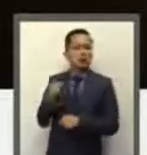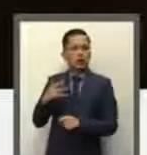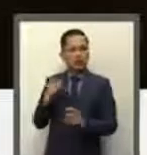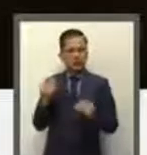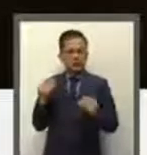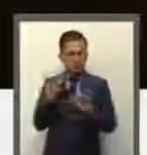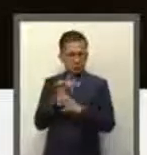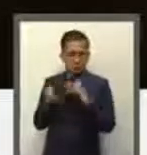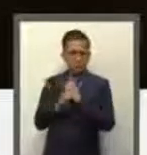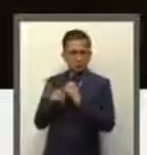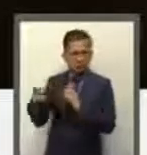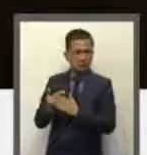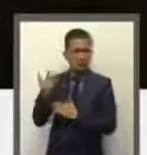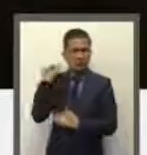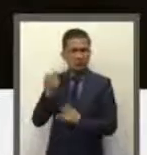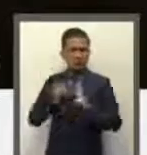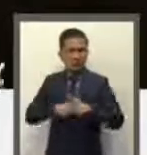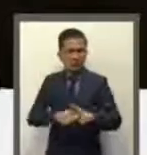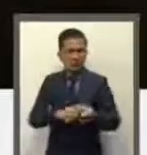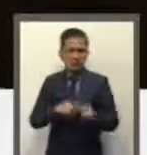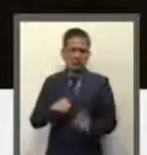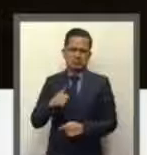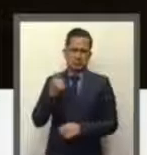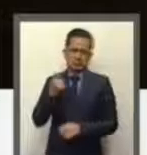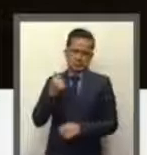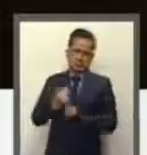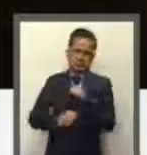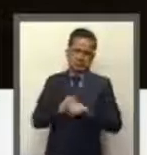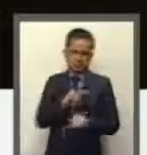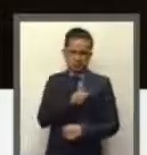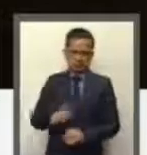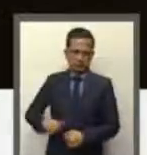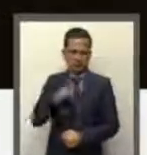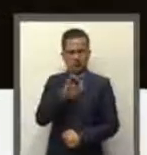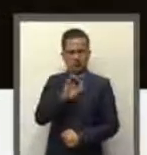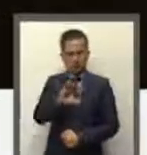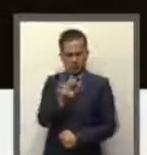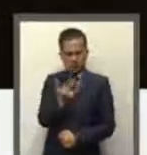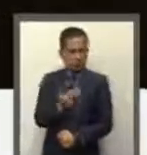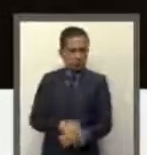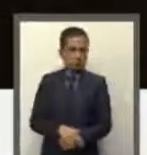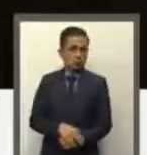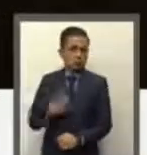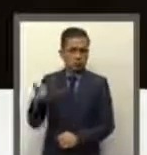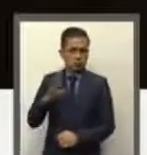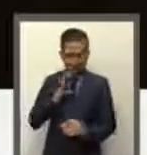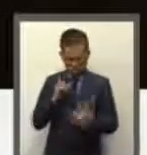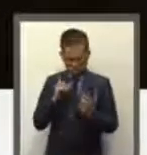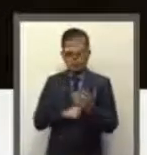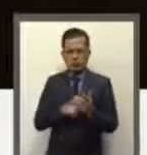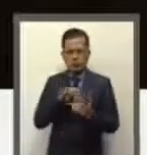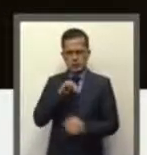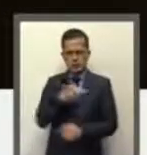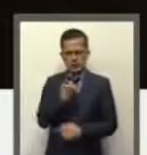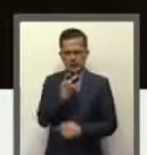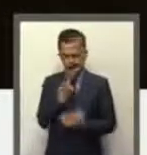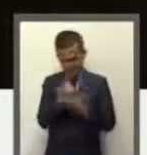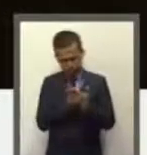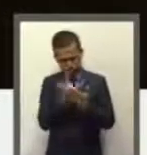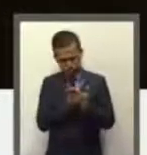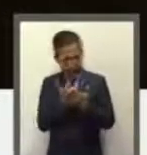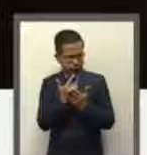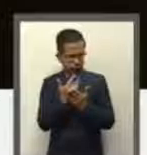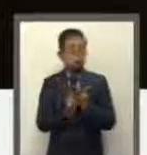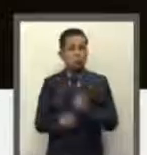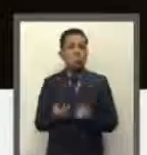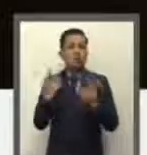exacerbaron en el sexenio de Felipe Calderón. Las cifras están en las estadísticas del INEGI y los muertos y muertas son